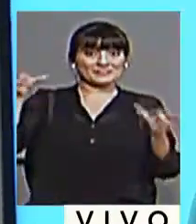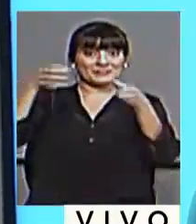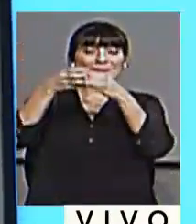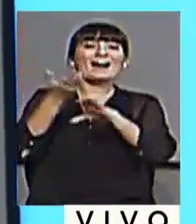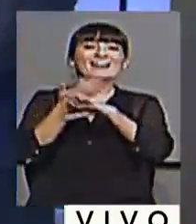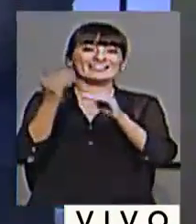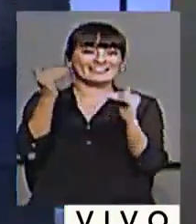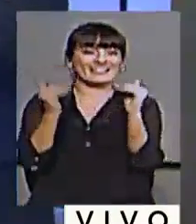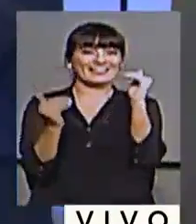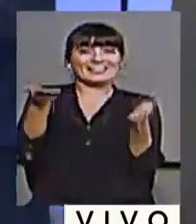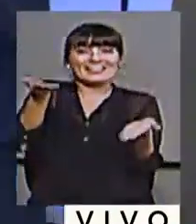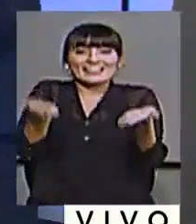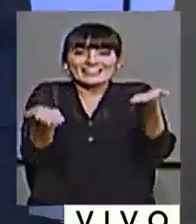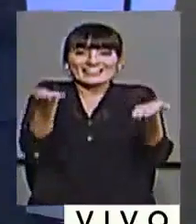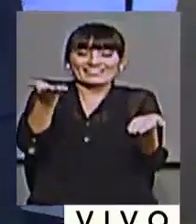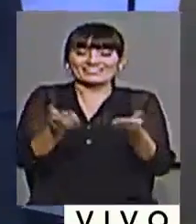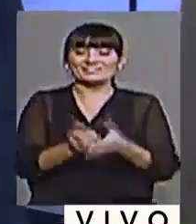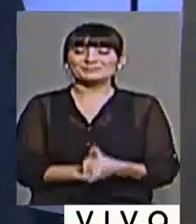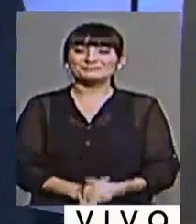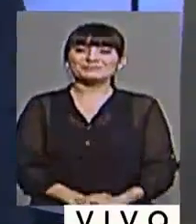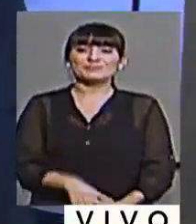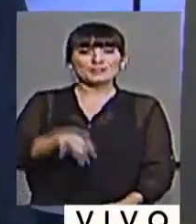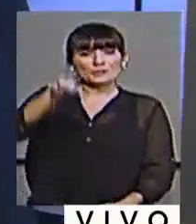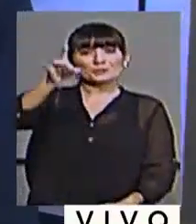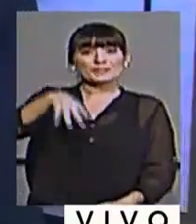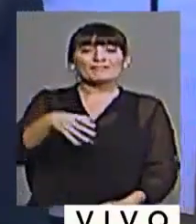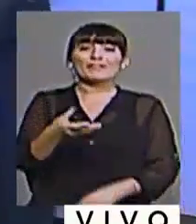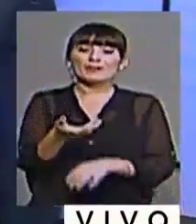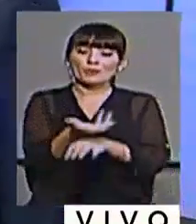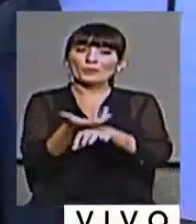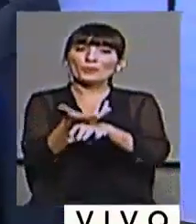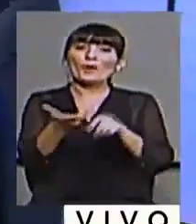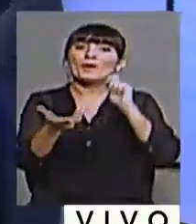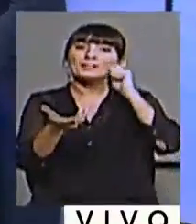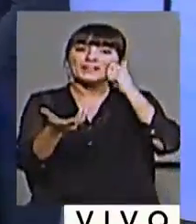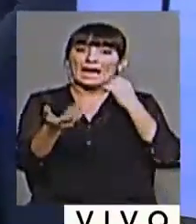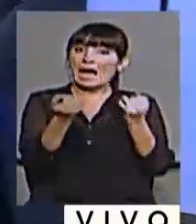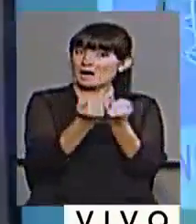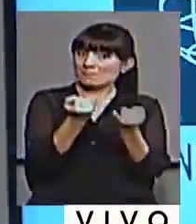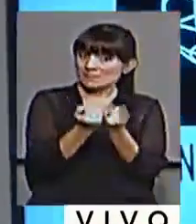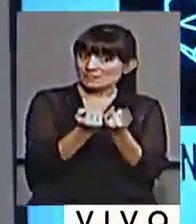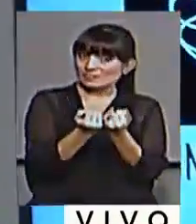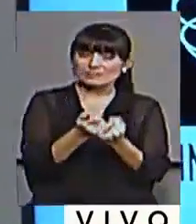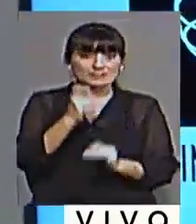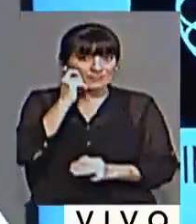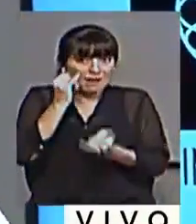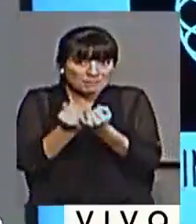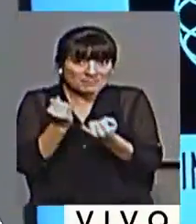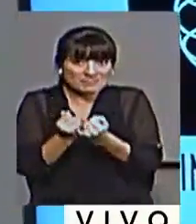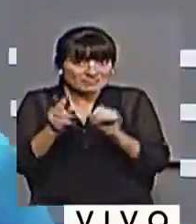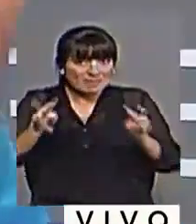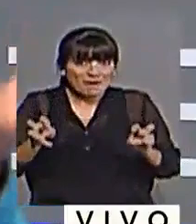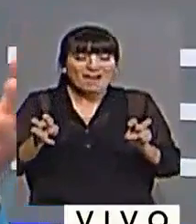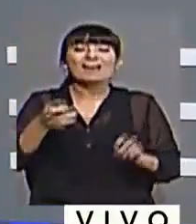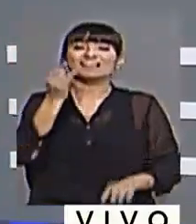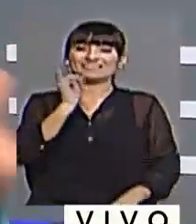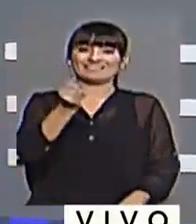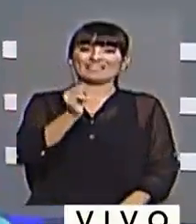esa materia. ¿Usted sabe qué significa amigo? ¿Se refiere a amistad? Exactamente. Y además la múltiple